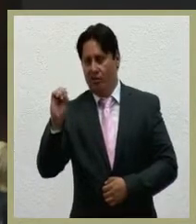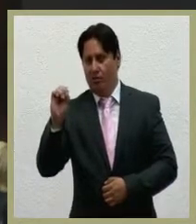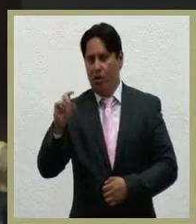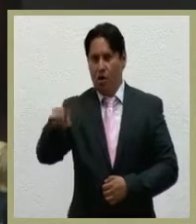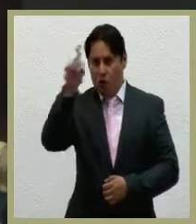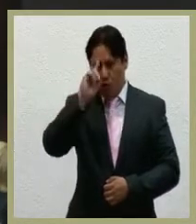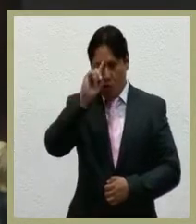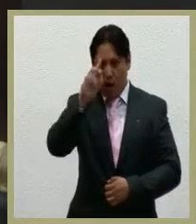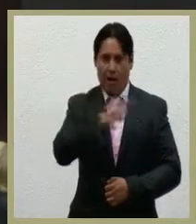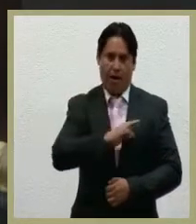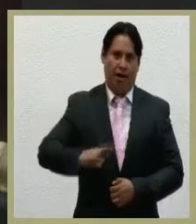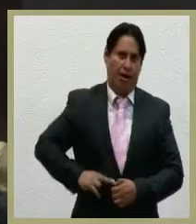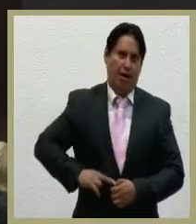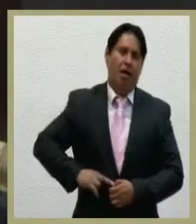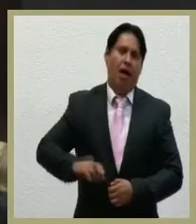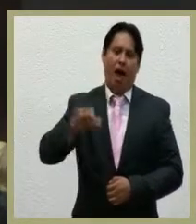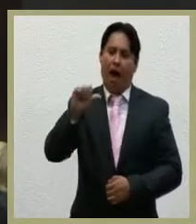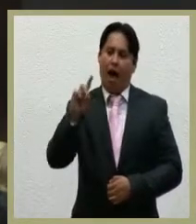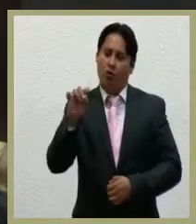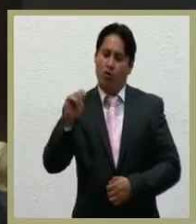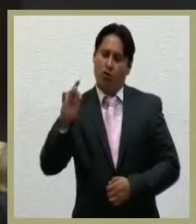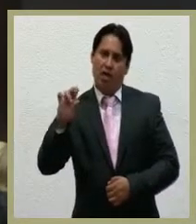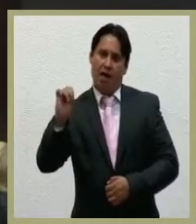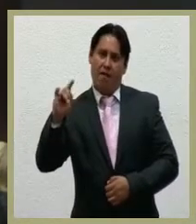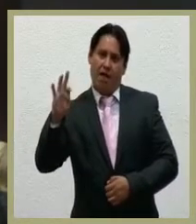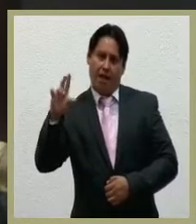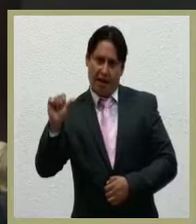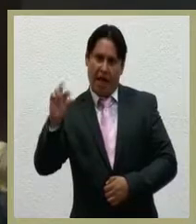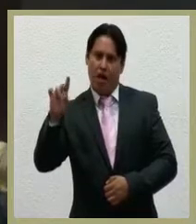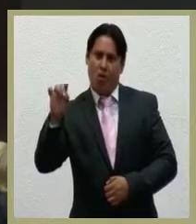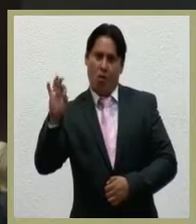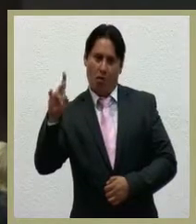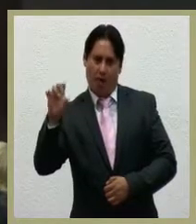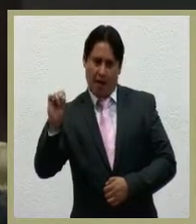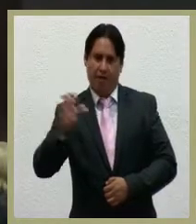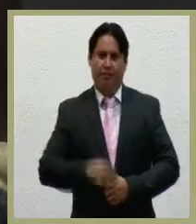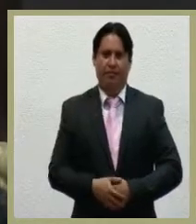regidora Austreberta Roblero Ortiz.